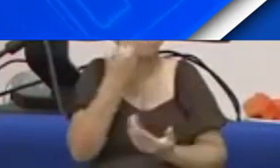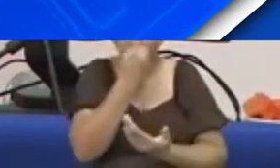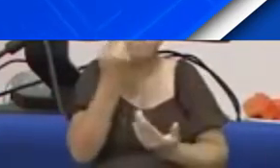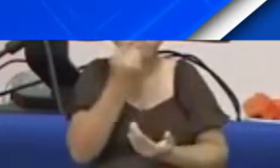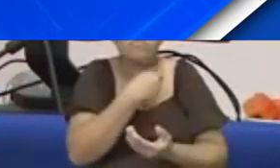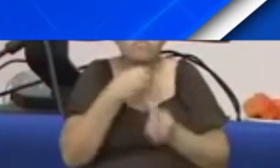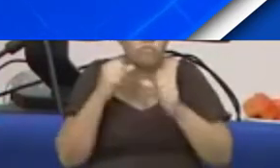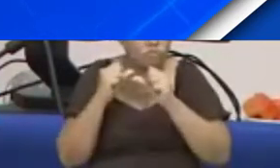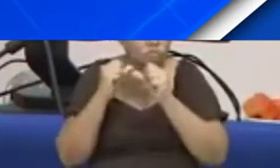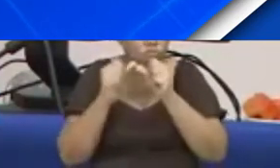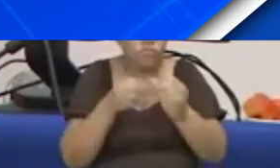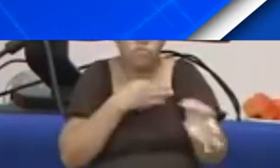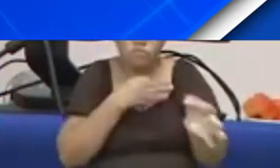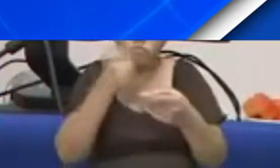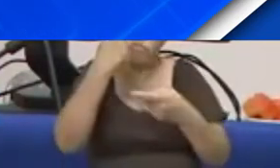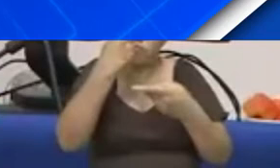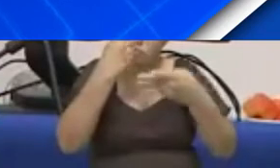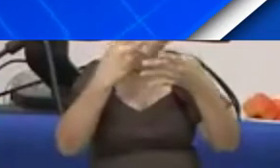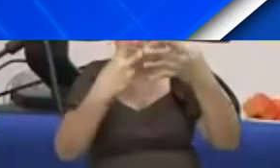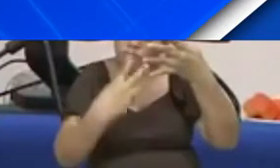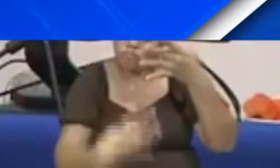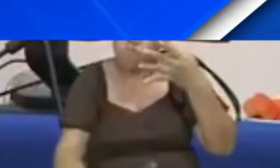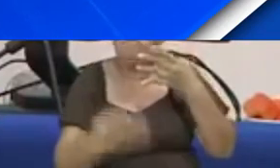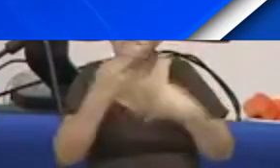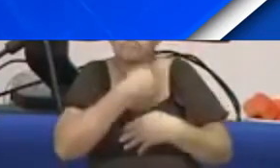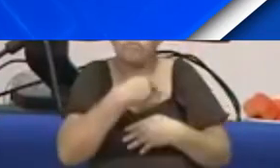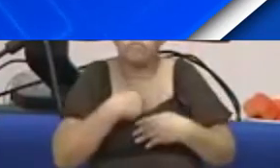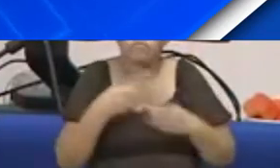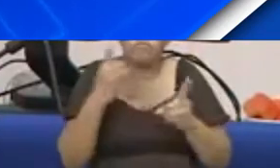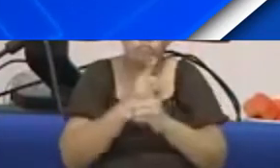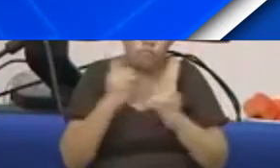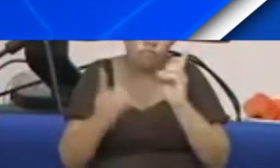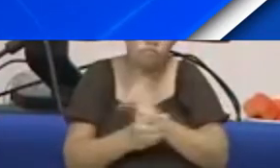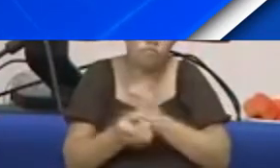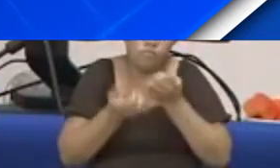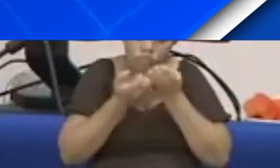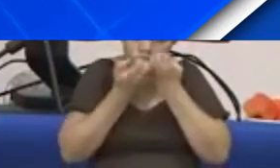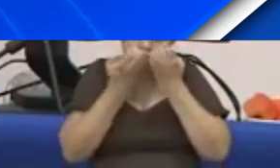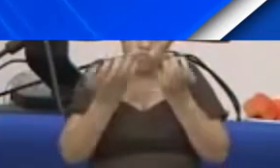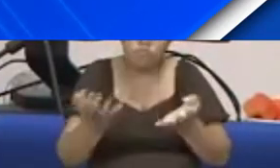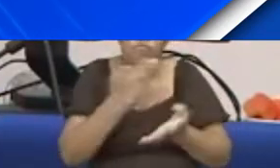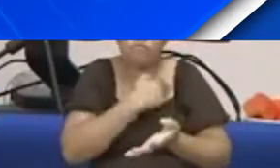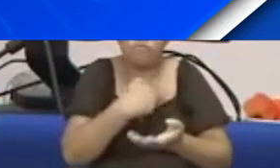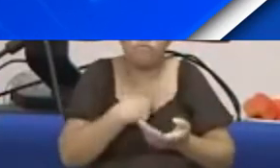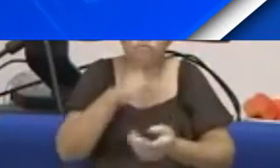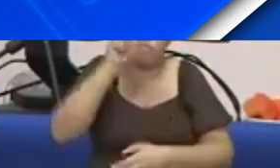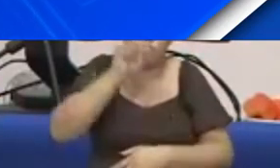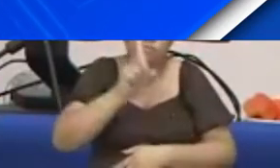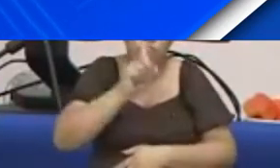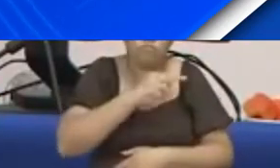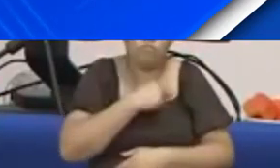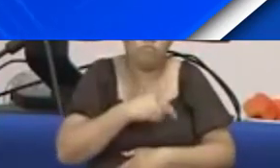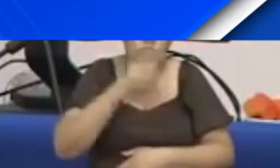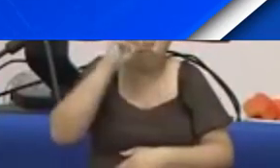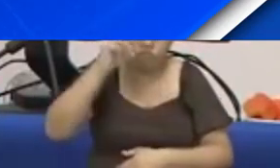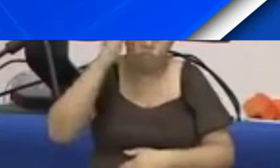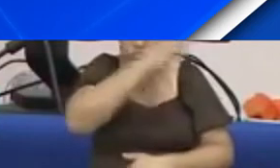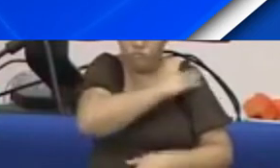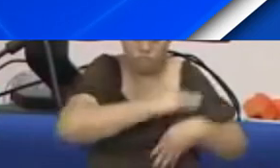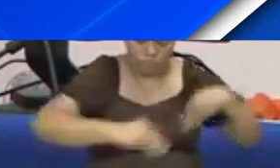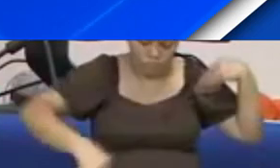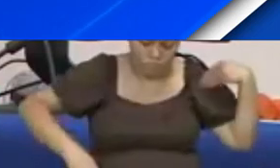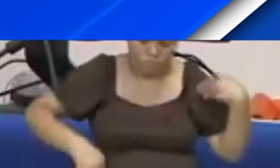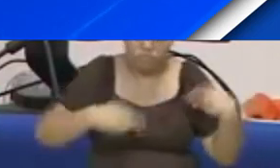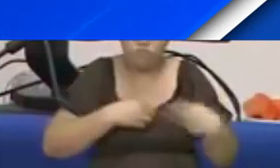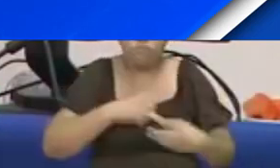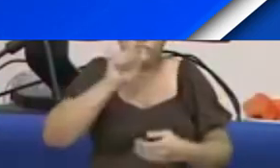que a continuación se enumeran estarán bajo las rectorías sectoriales de 1. Presidencia de la